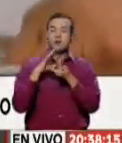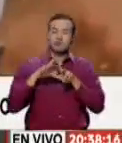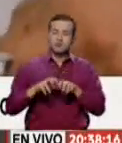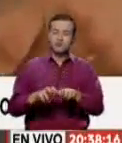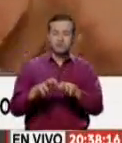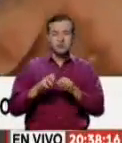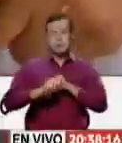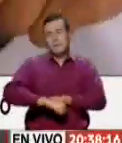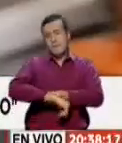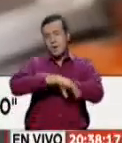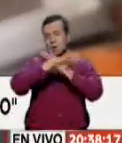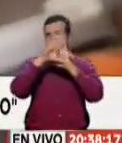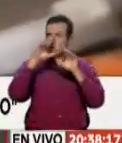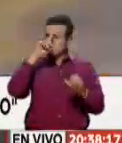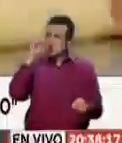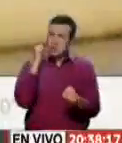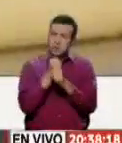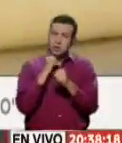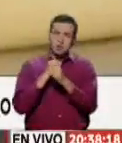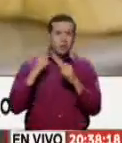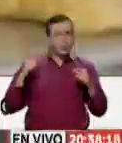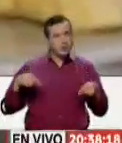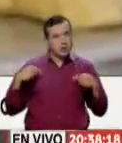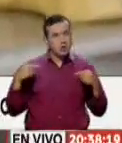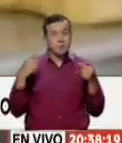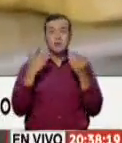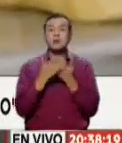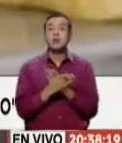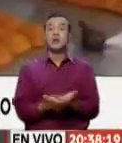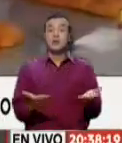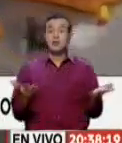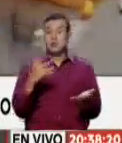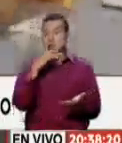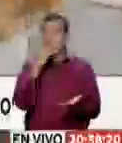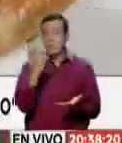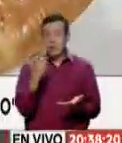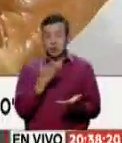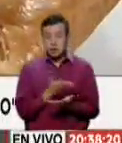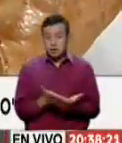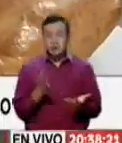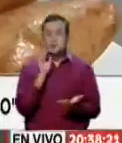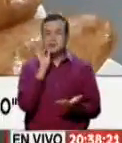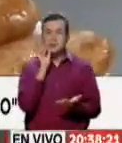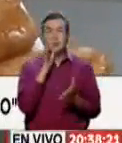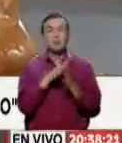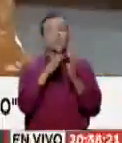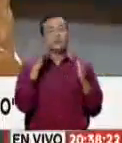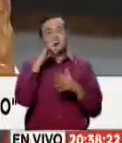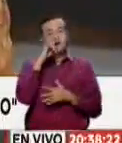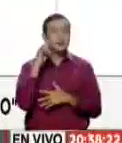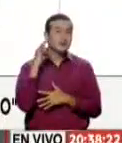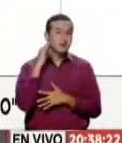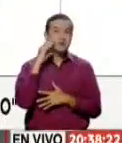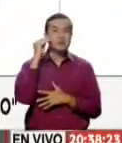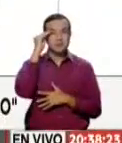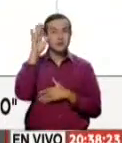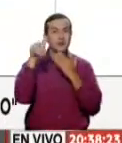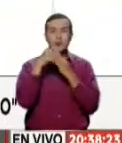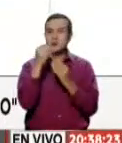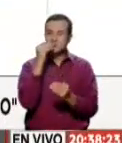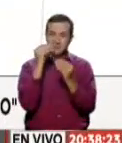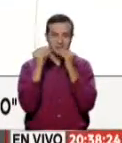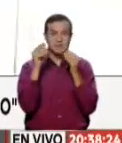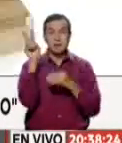quienes madrugan y se esfuerzan diariamente para que el producto estrella de los desayunos deleite a grandes y pequeños. Este viernes